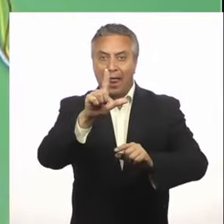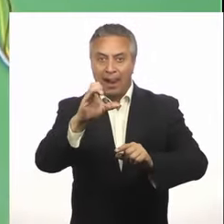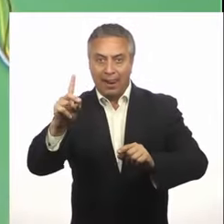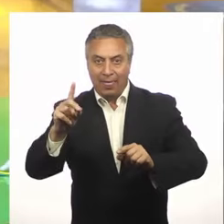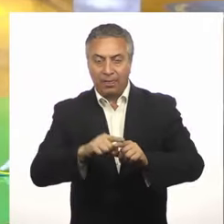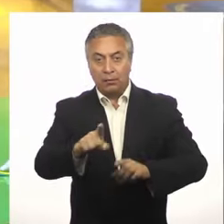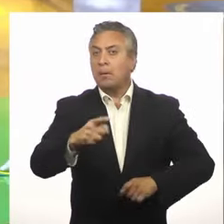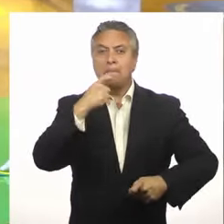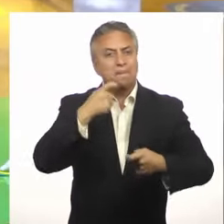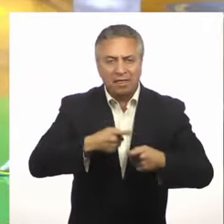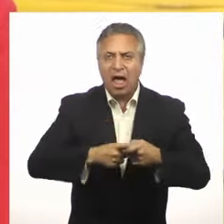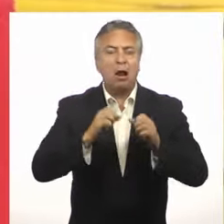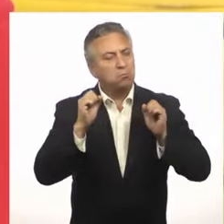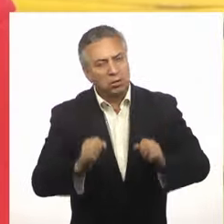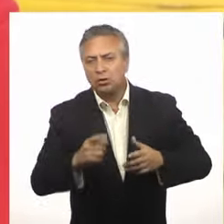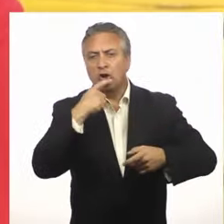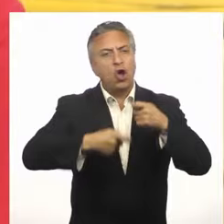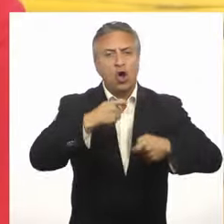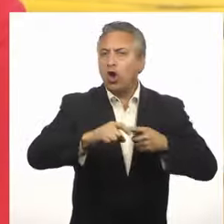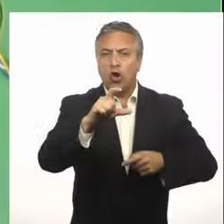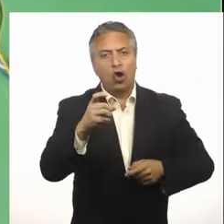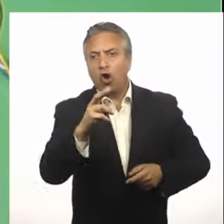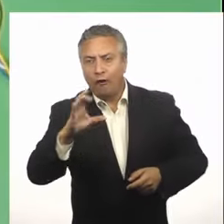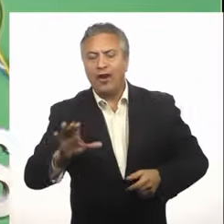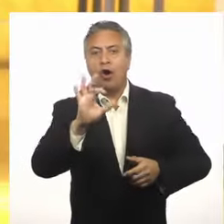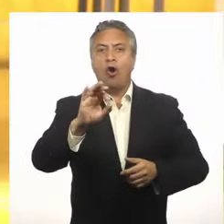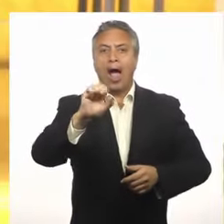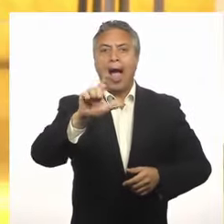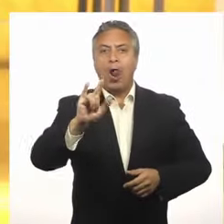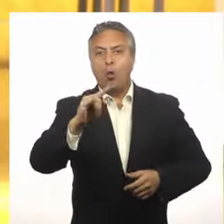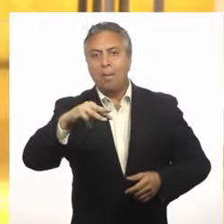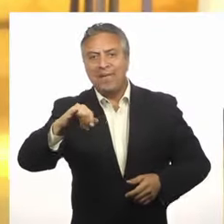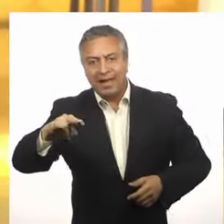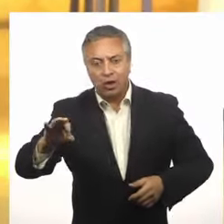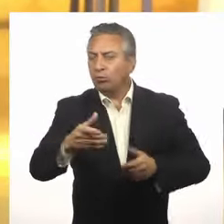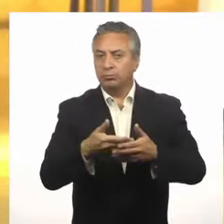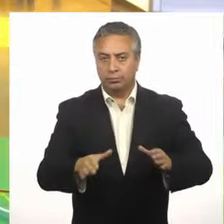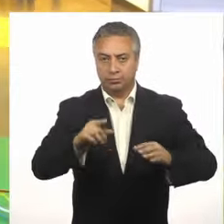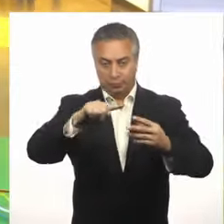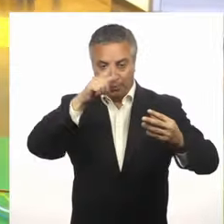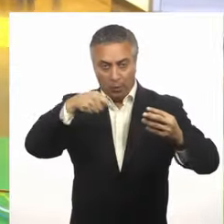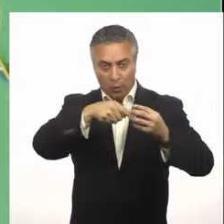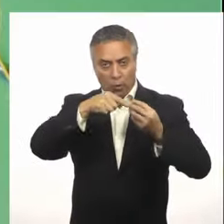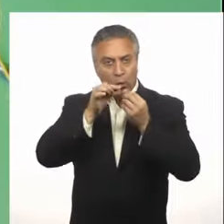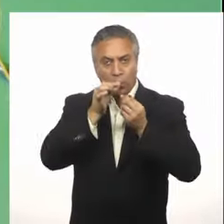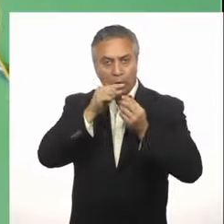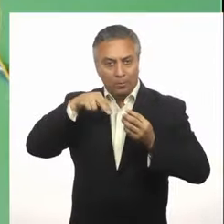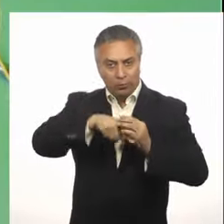metal. Puede ser cobre, aluminio, el que tengas en tu casa. Limpia pipas, plástico o